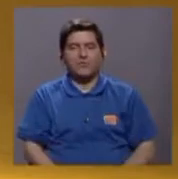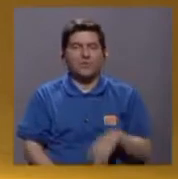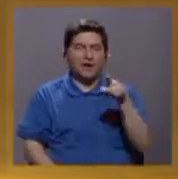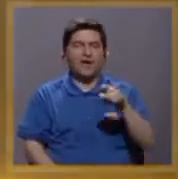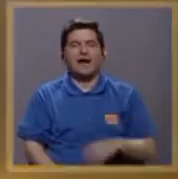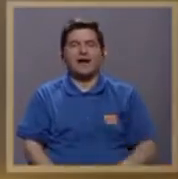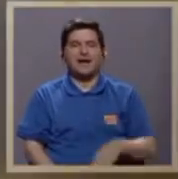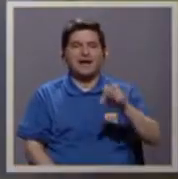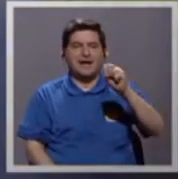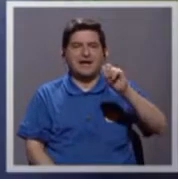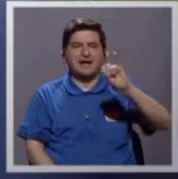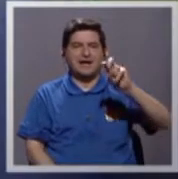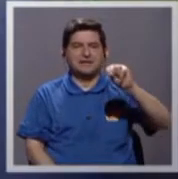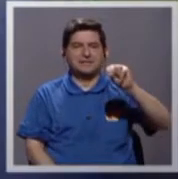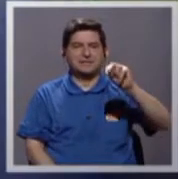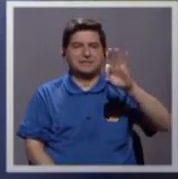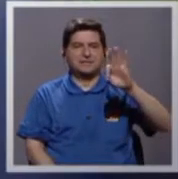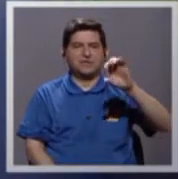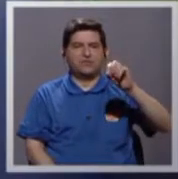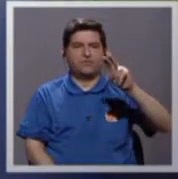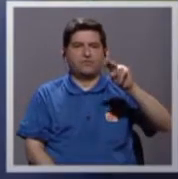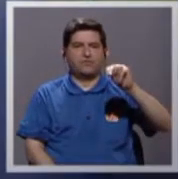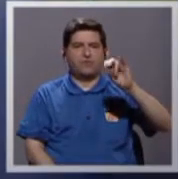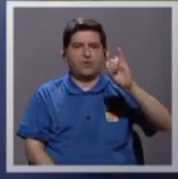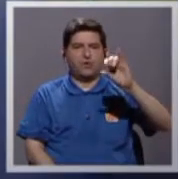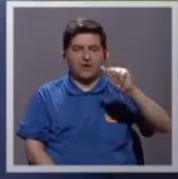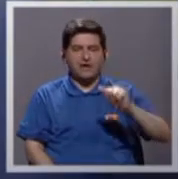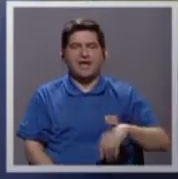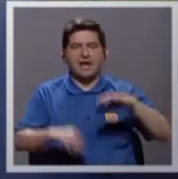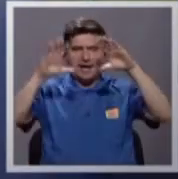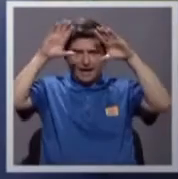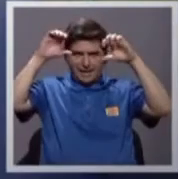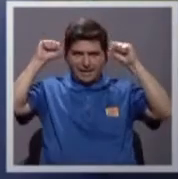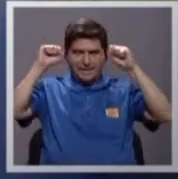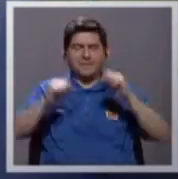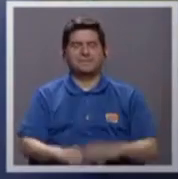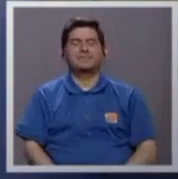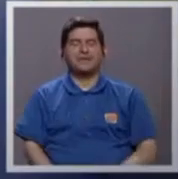Emperador. ¿Le parece que es una lectura adecuada, señora embajadora?